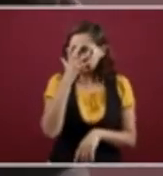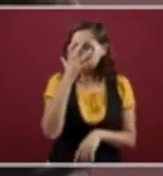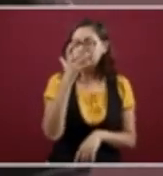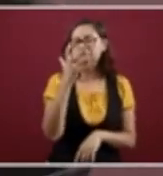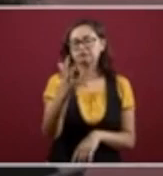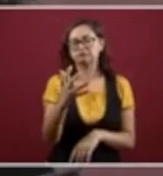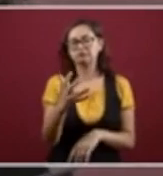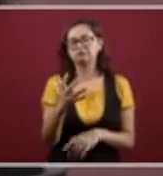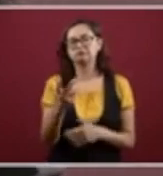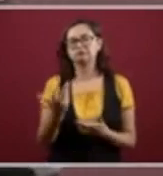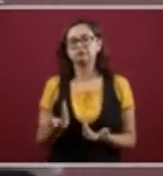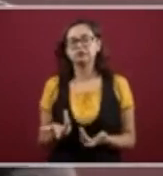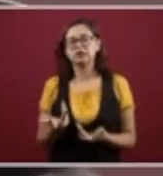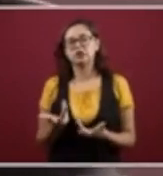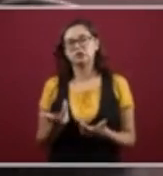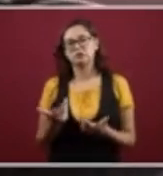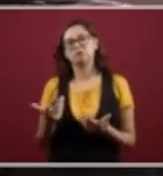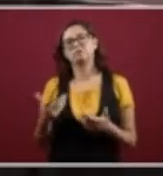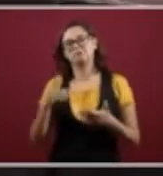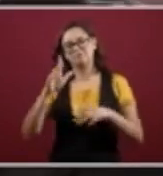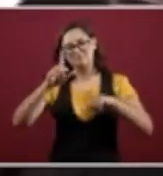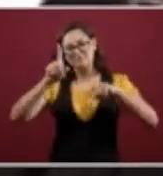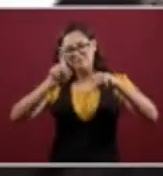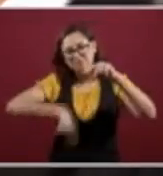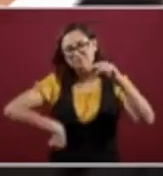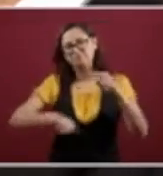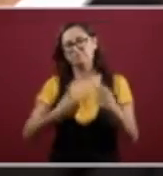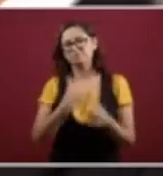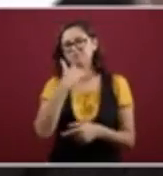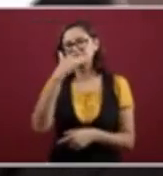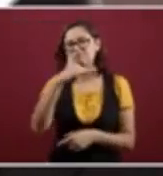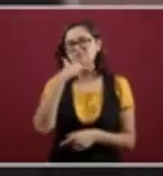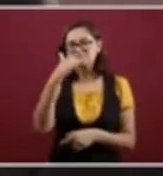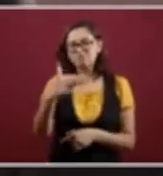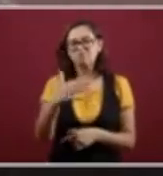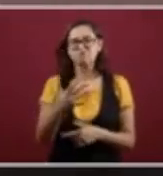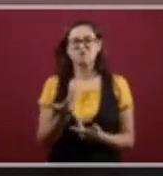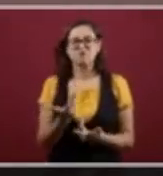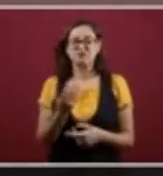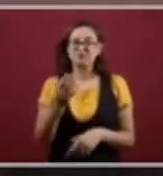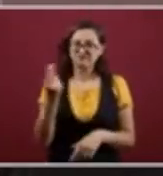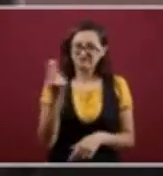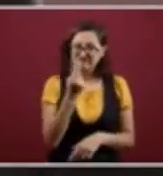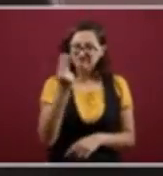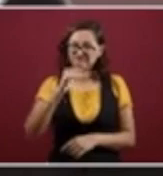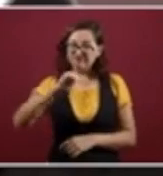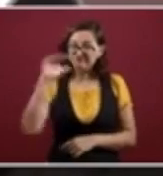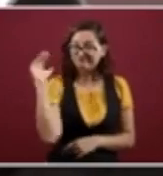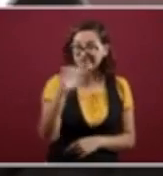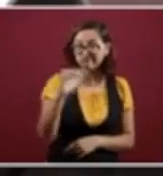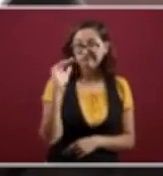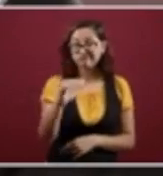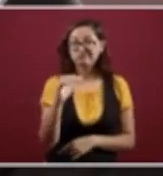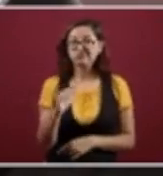desde luego con sutileza, para avisarles que